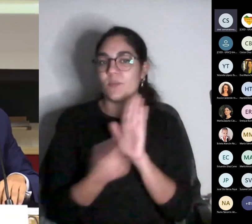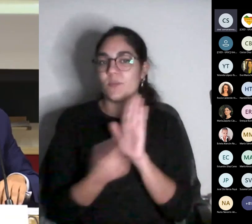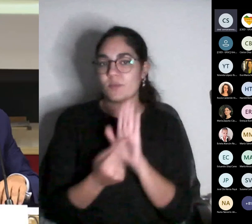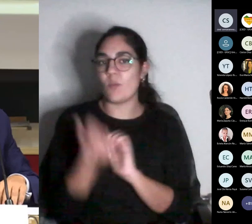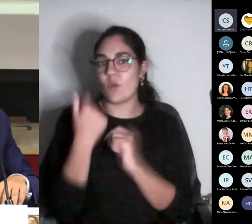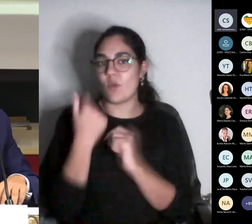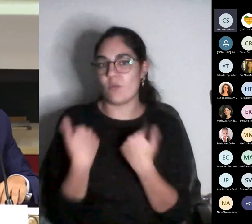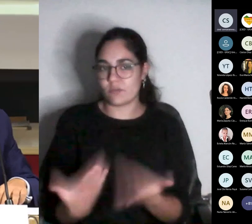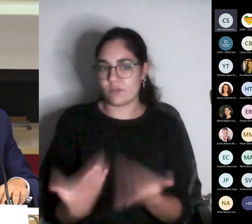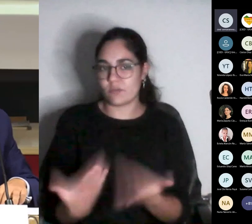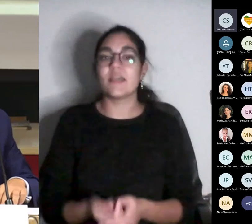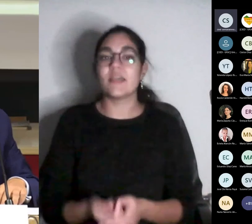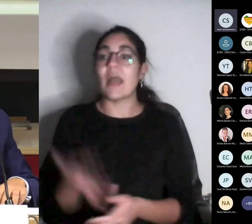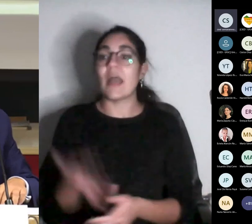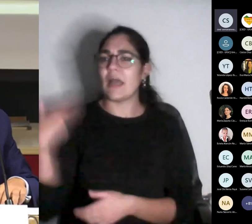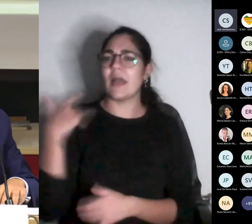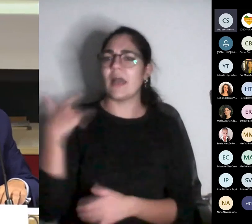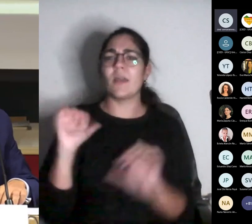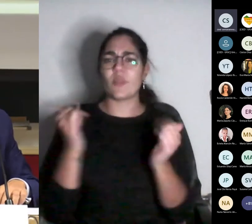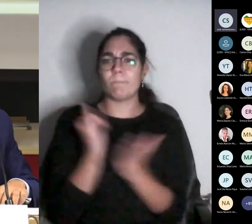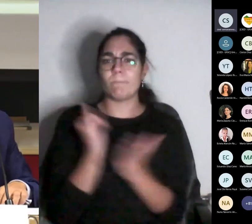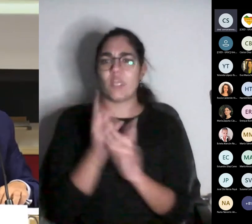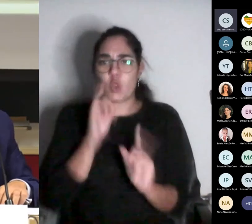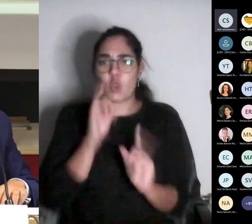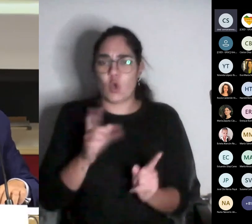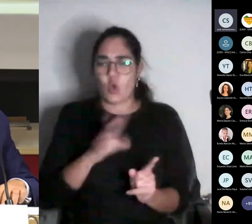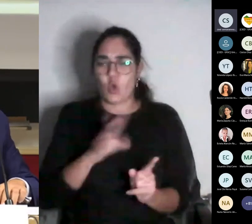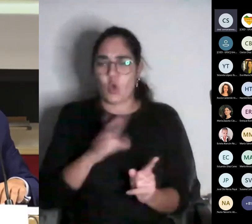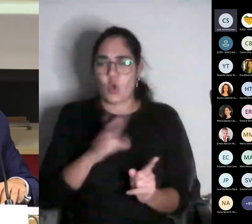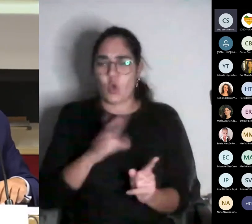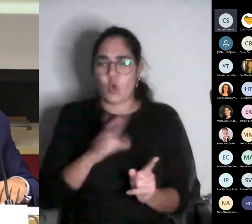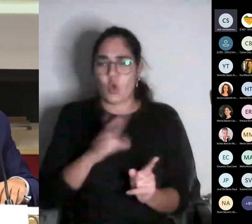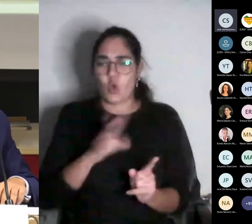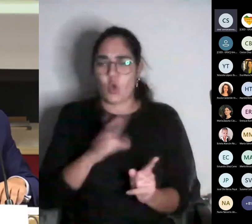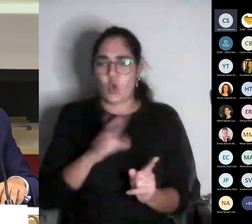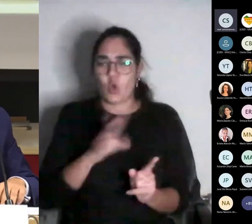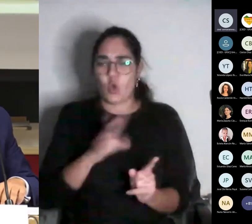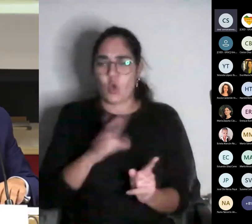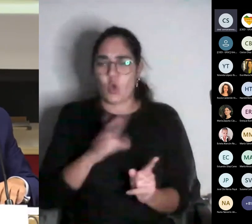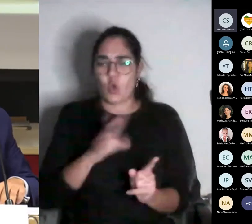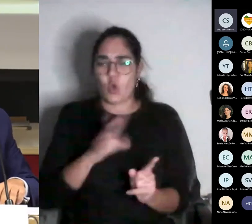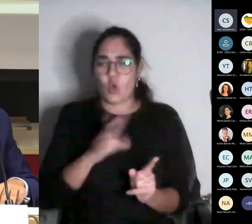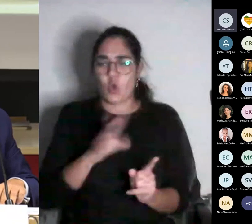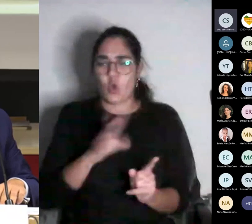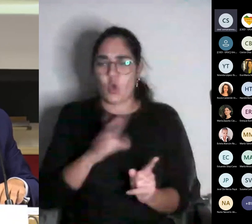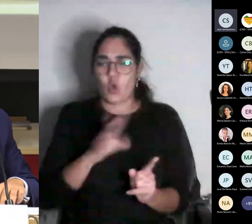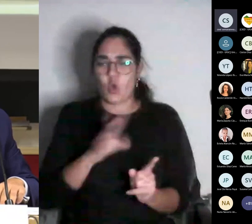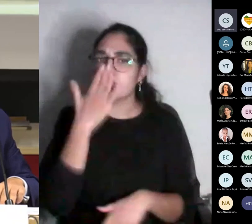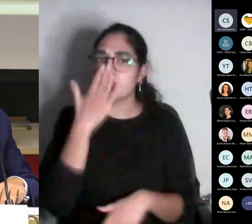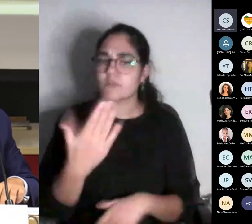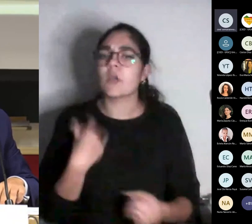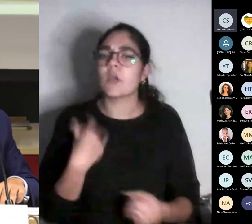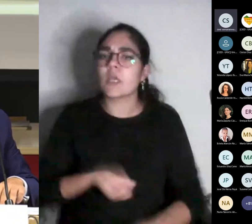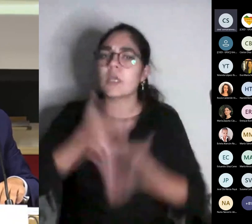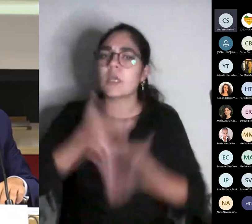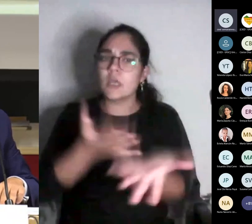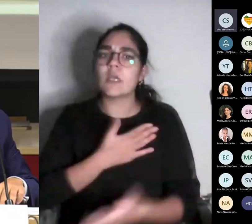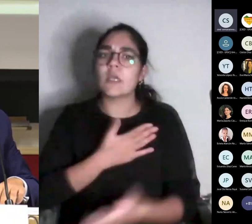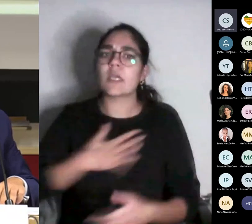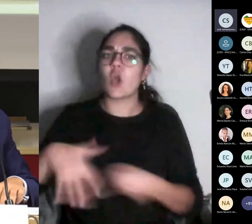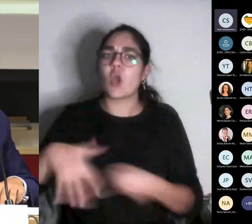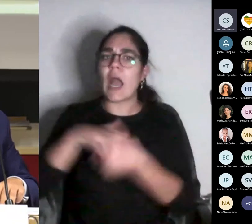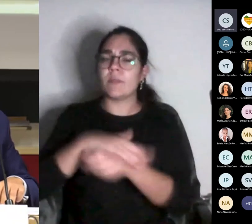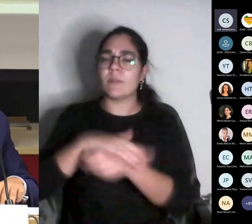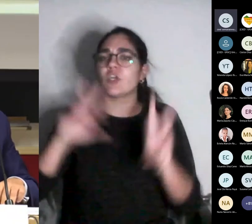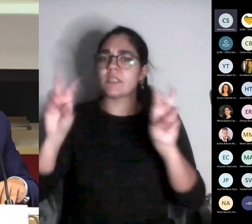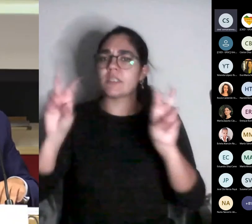a modo de piloto, pero os declaro mi intención de que se reconozca este terreno igual